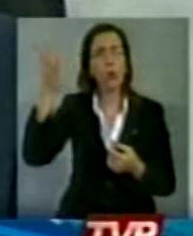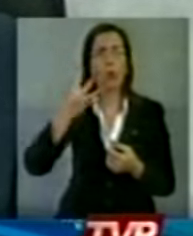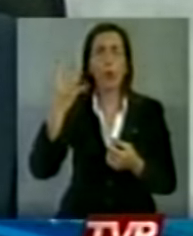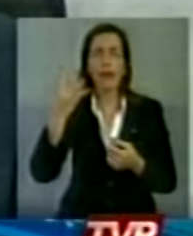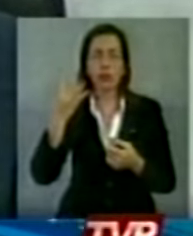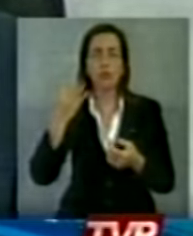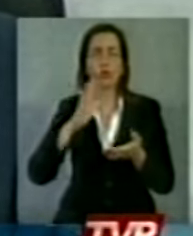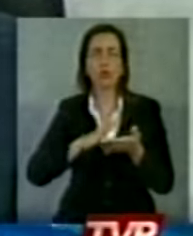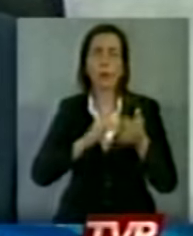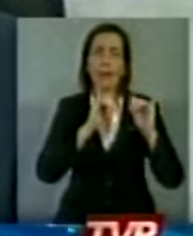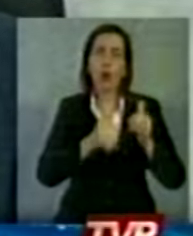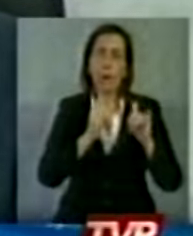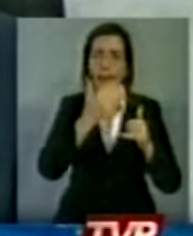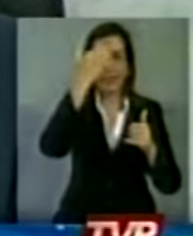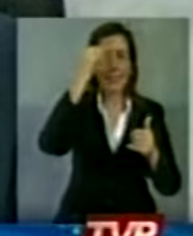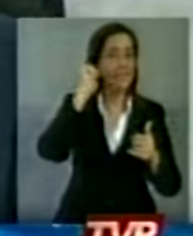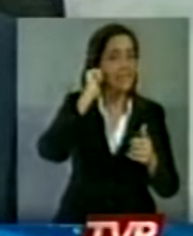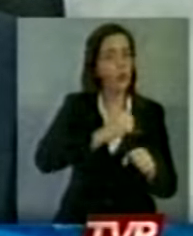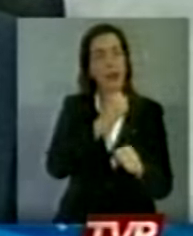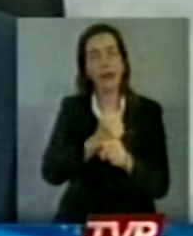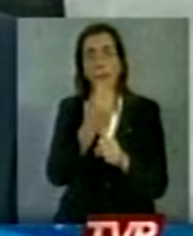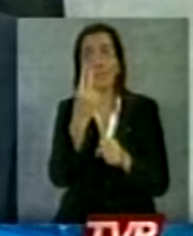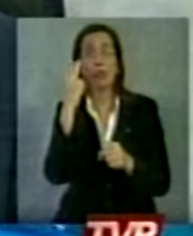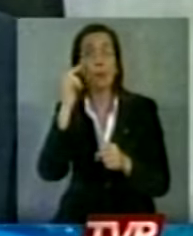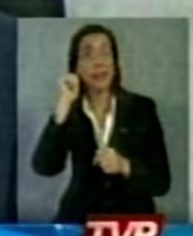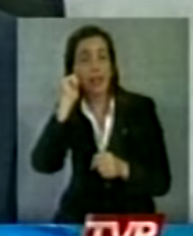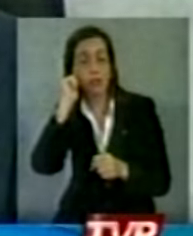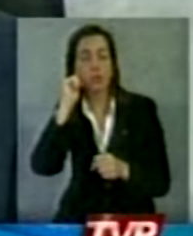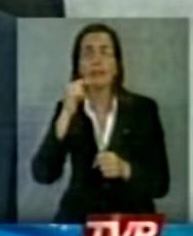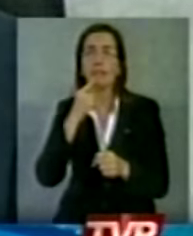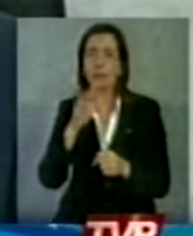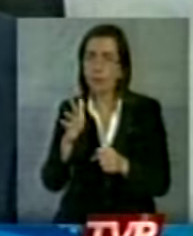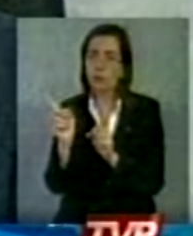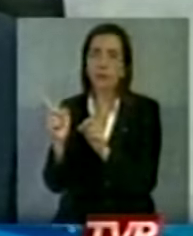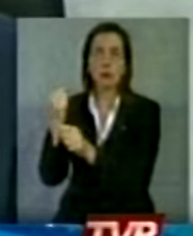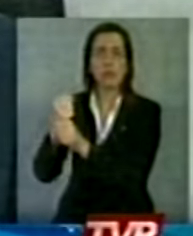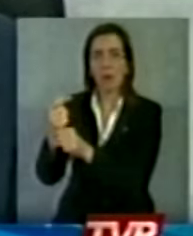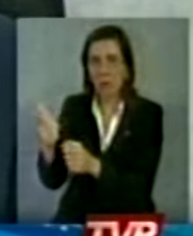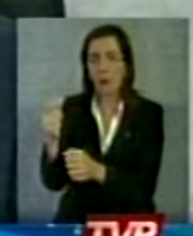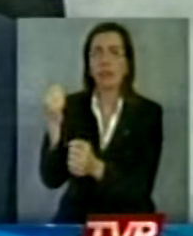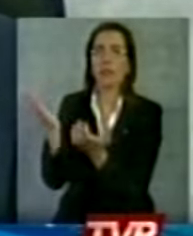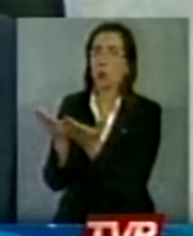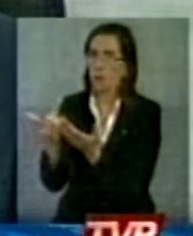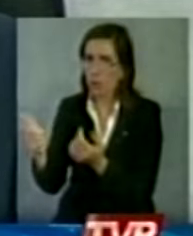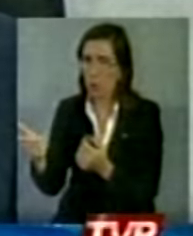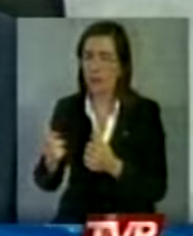los jóvenes entre 15 y 29 años de edad se encuentra en esta situación a nivel mundial.